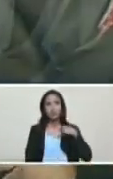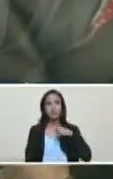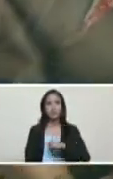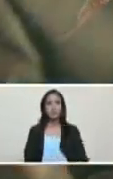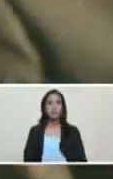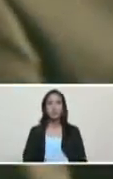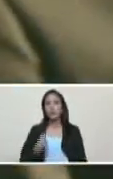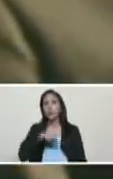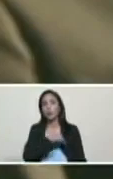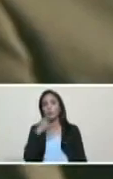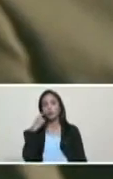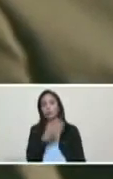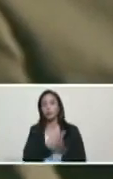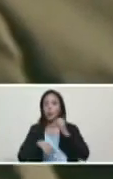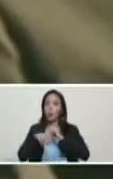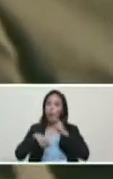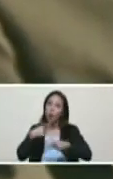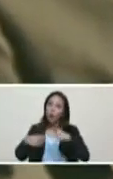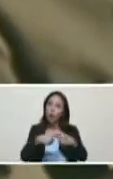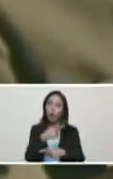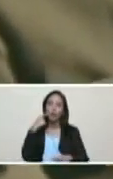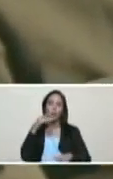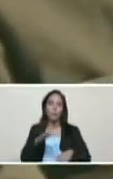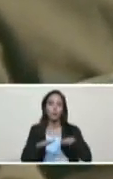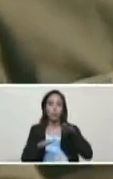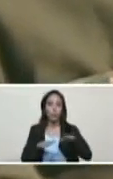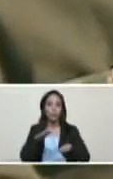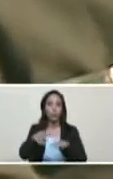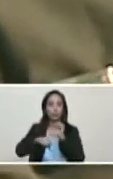Nosotros tenemos que cuidar cada día, cada paso.